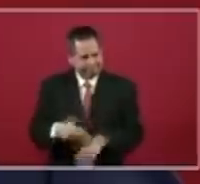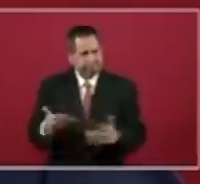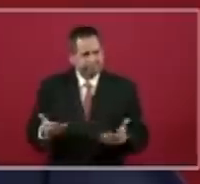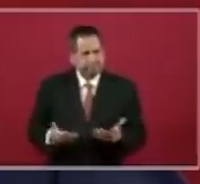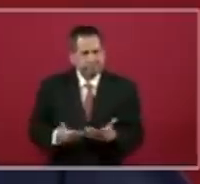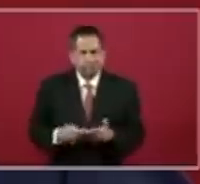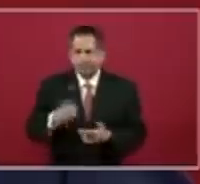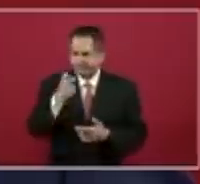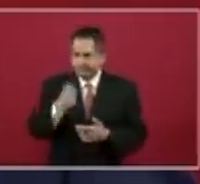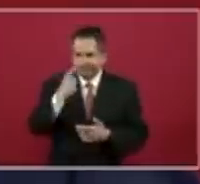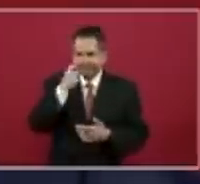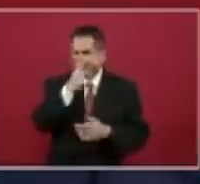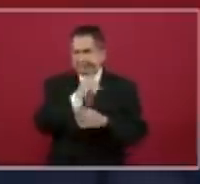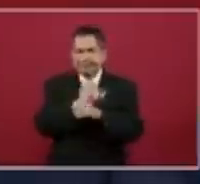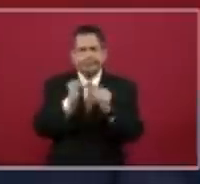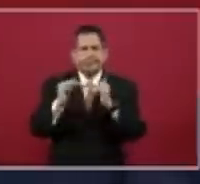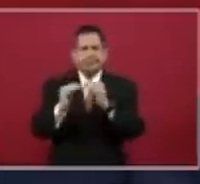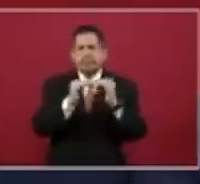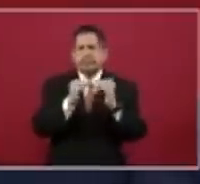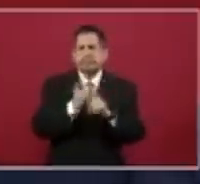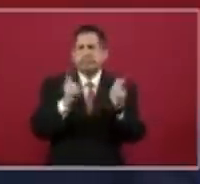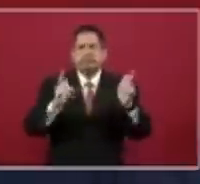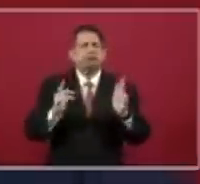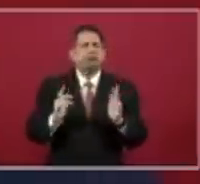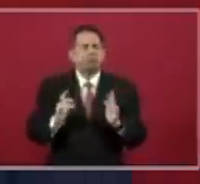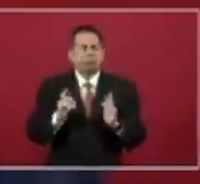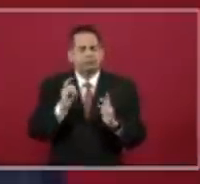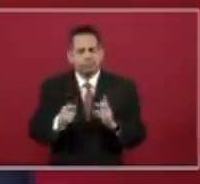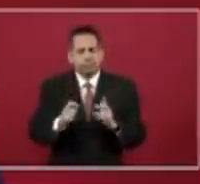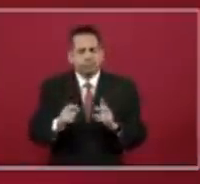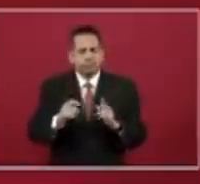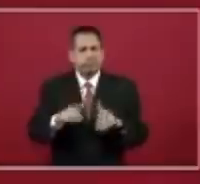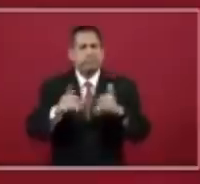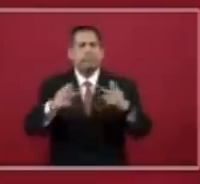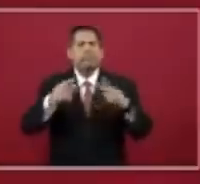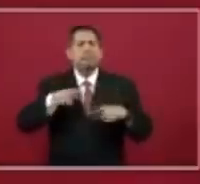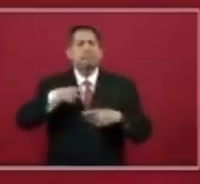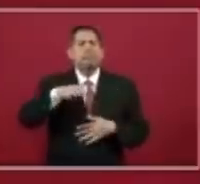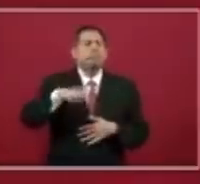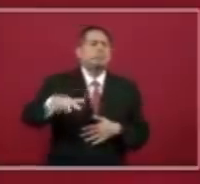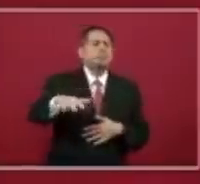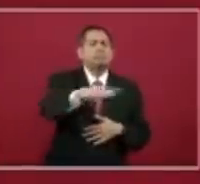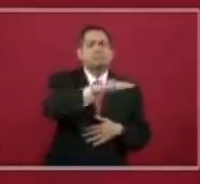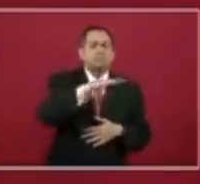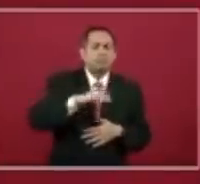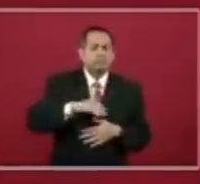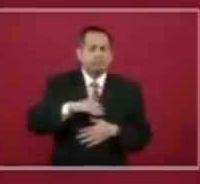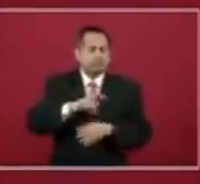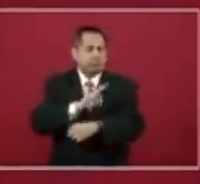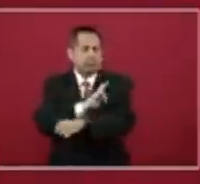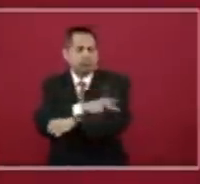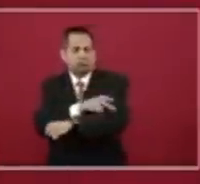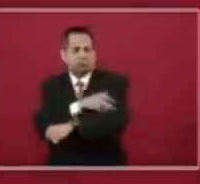Esa es la democracia. Demos, pueblo, kratos, poder,